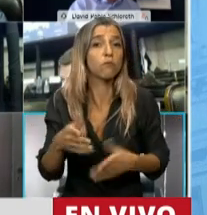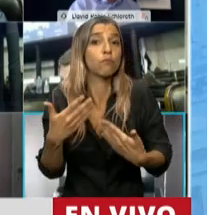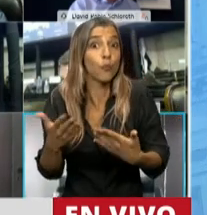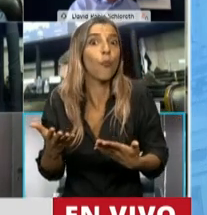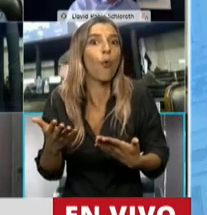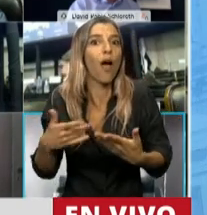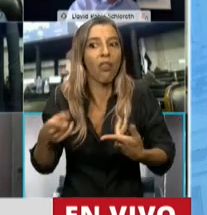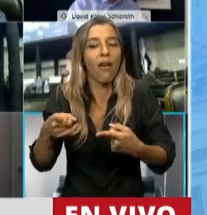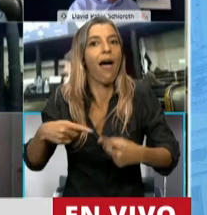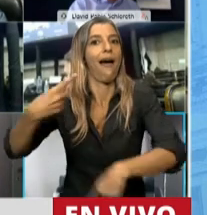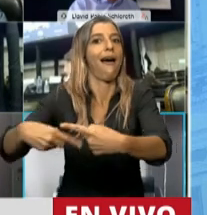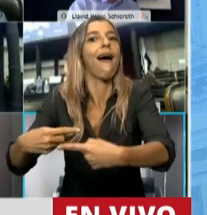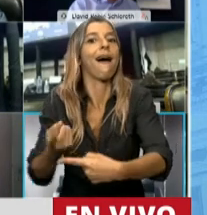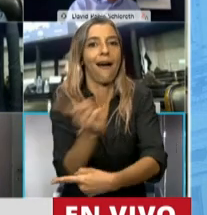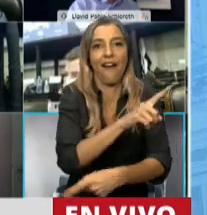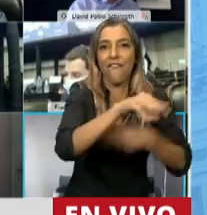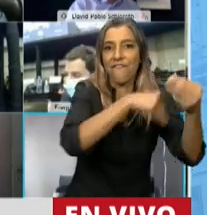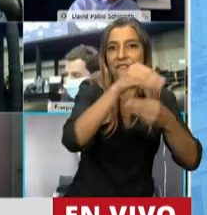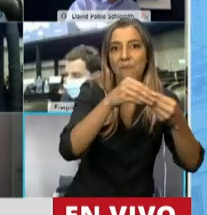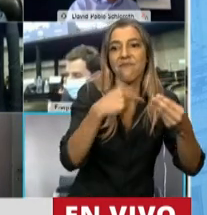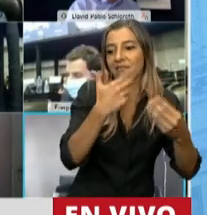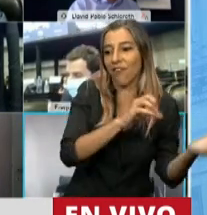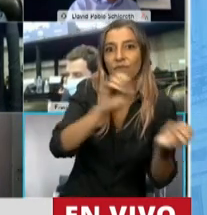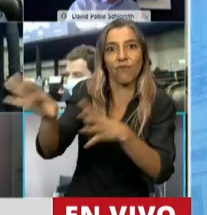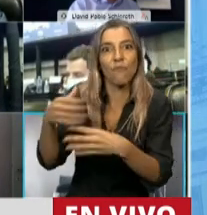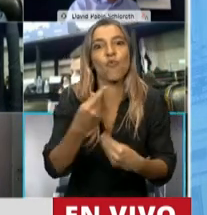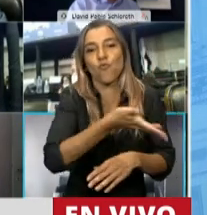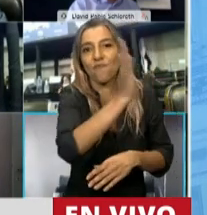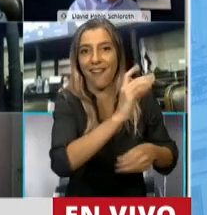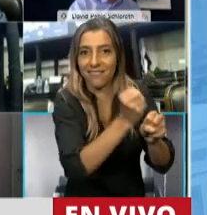continúen llevando adelante esta importante tarea, este importante servicio